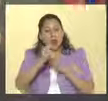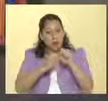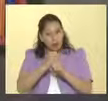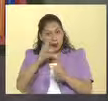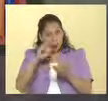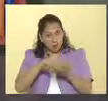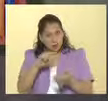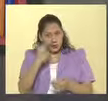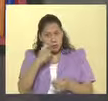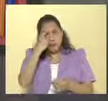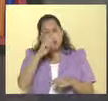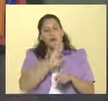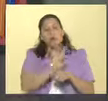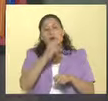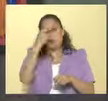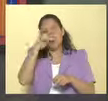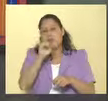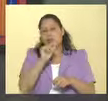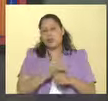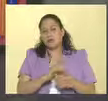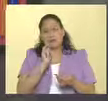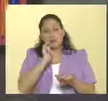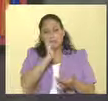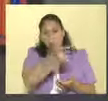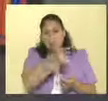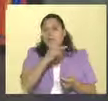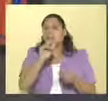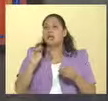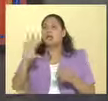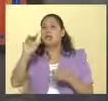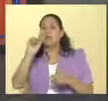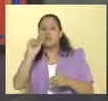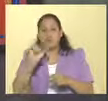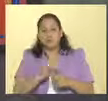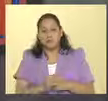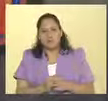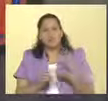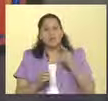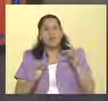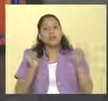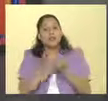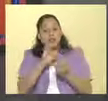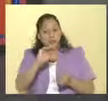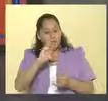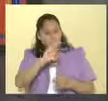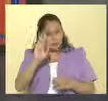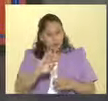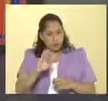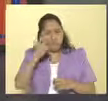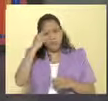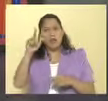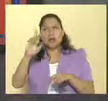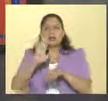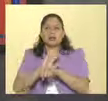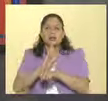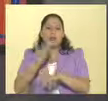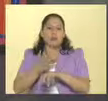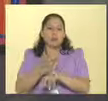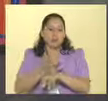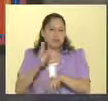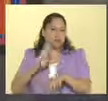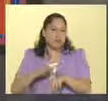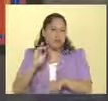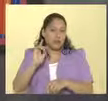2012 fue para películas mexicanas. Y más cerca del 90% fue para el cine norteamericano.